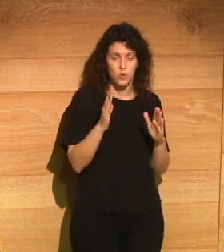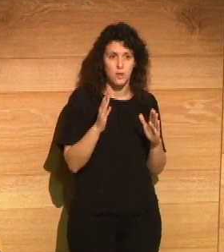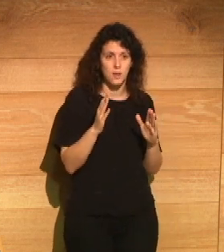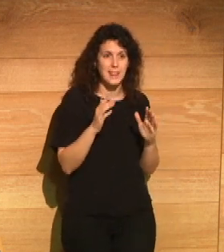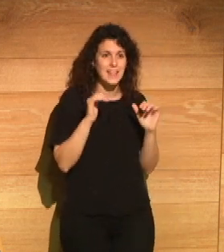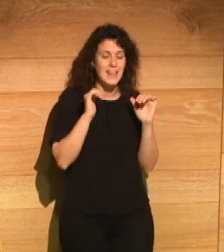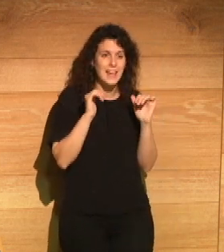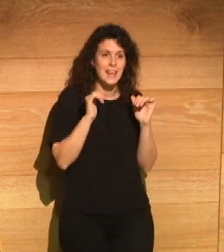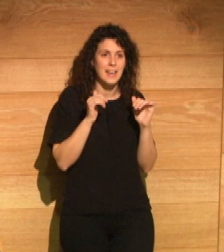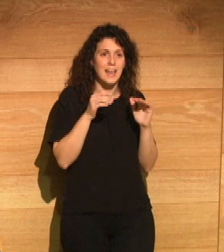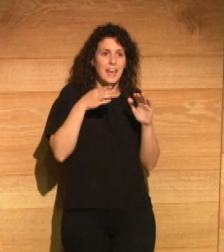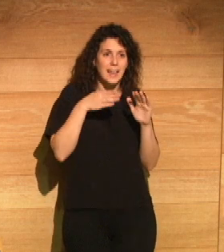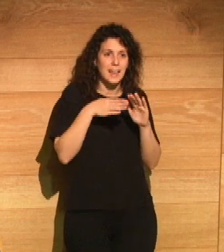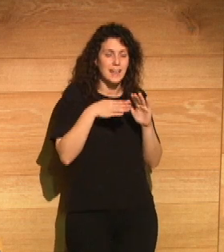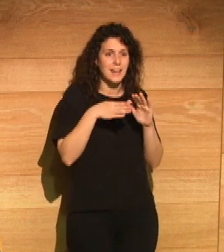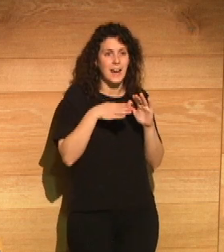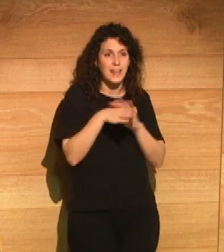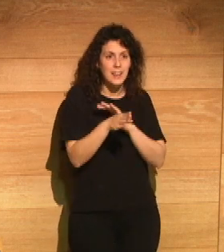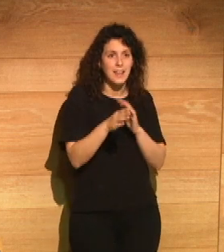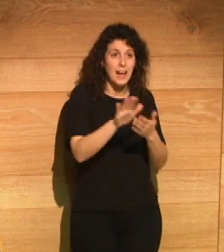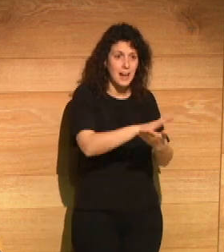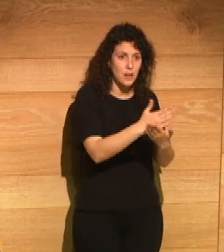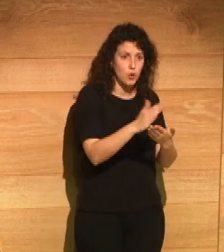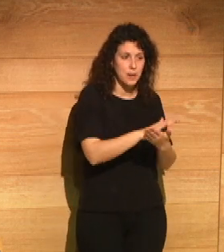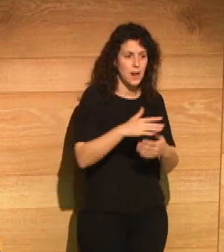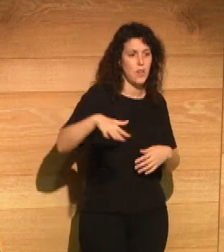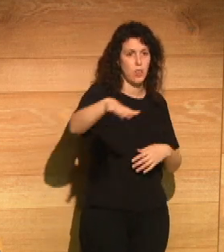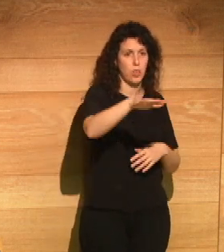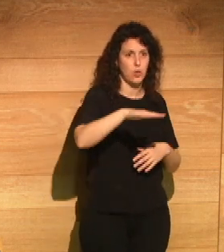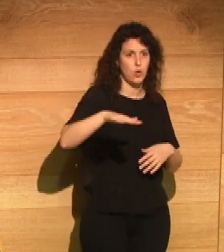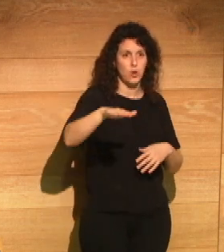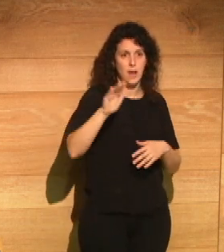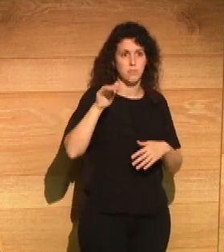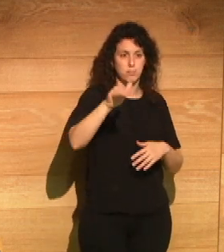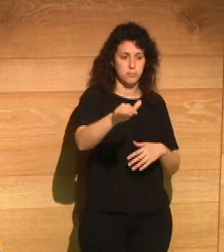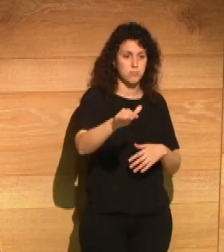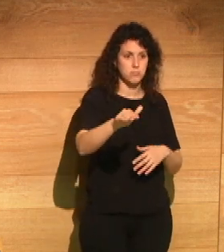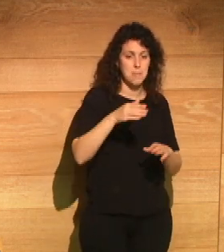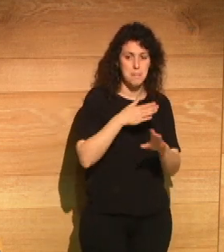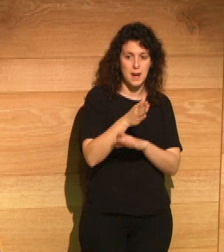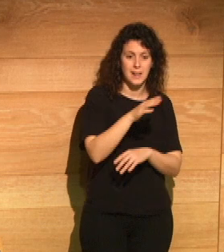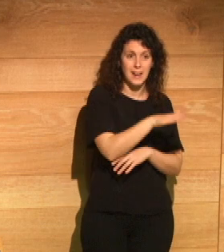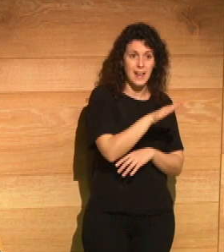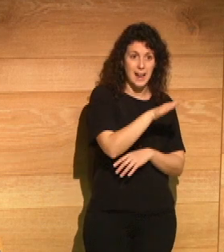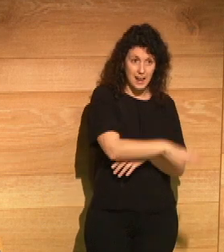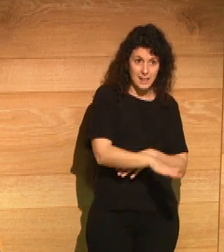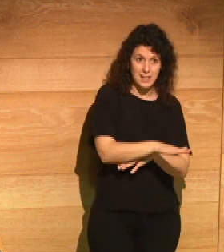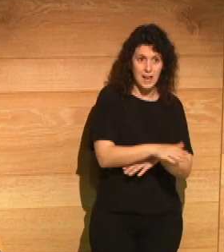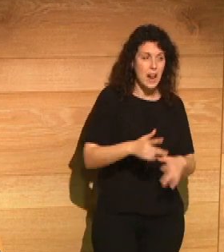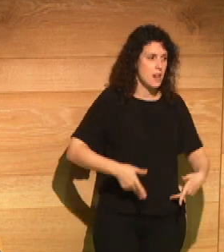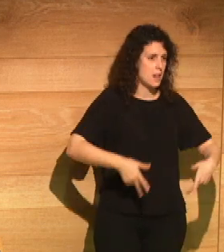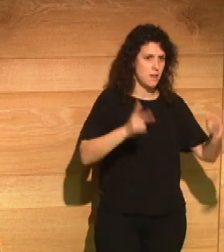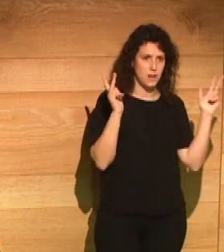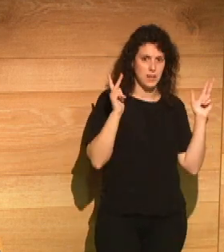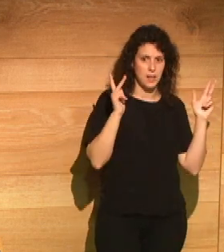entrada la novela donde se van a una finca y donde la niña Claudia tiene una libertad que es bastante difícil